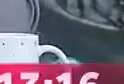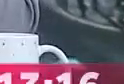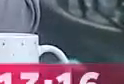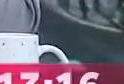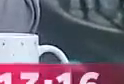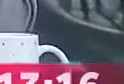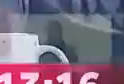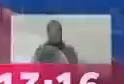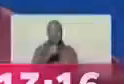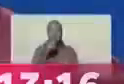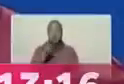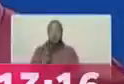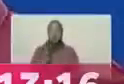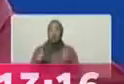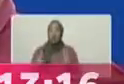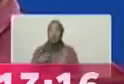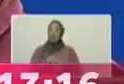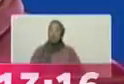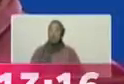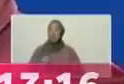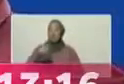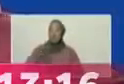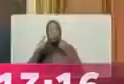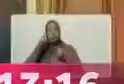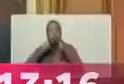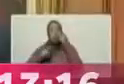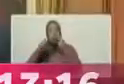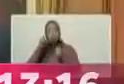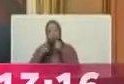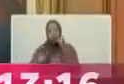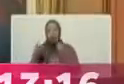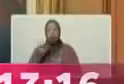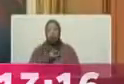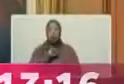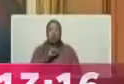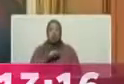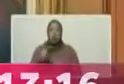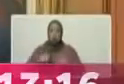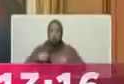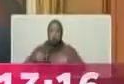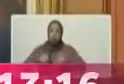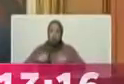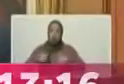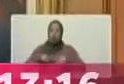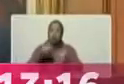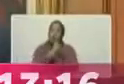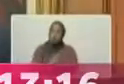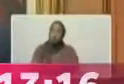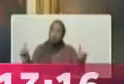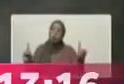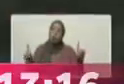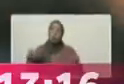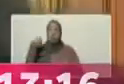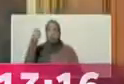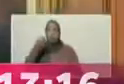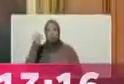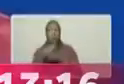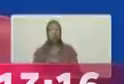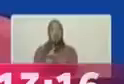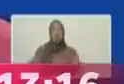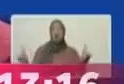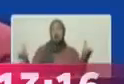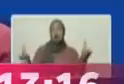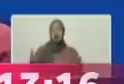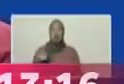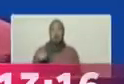Ahí está el presidente Boric en una actividad, pero hay muchas noticias. Entre ellas, bueno, la más importante tiene que ver con declaraciones de Daniel Jadue, alcalde de